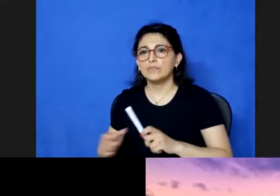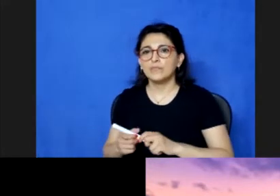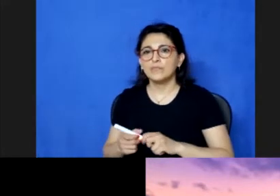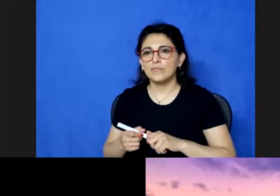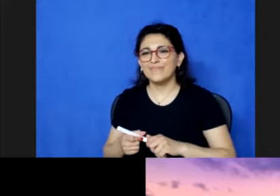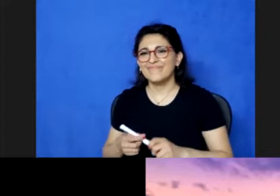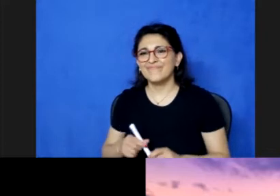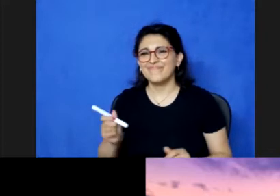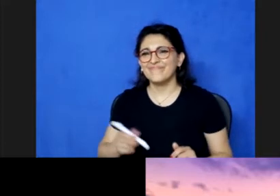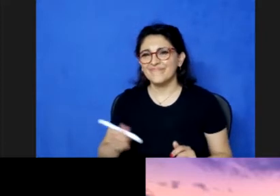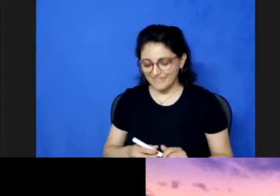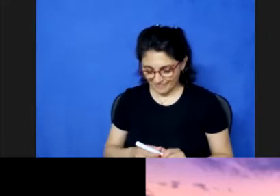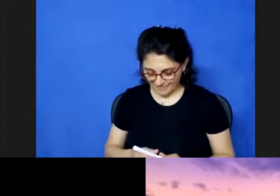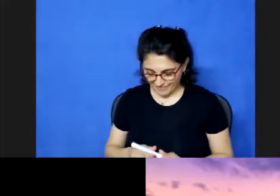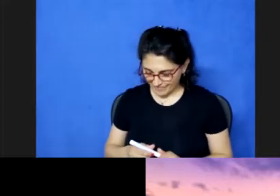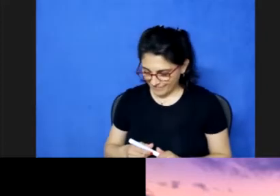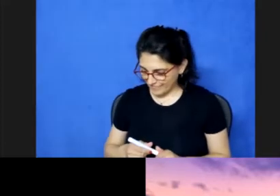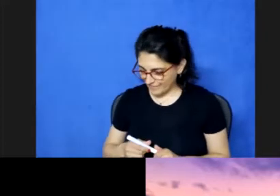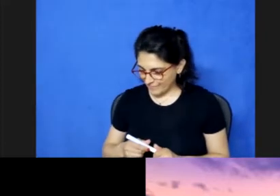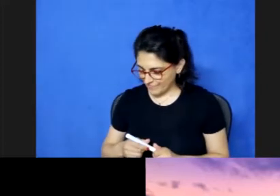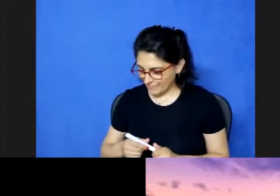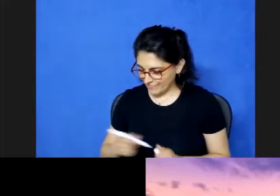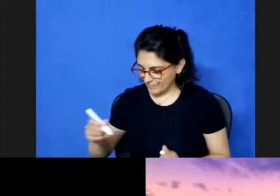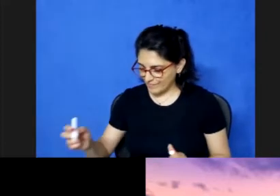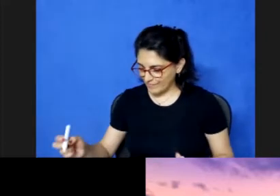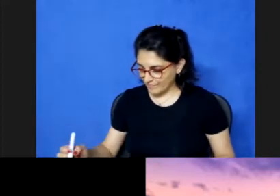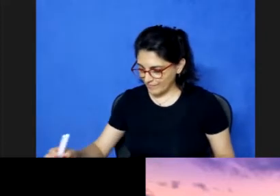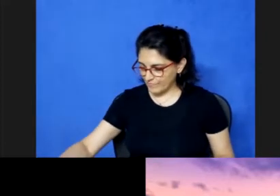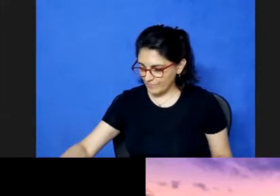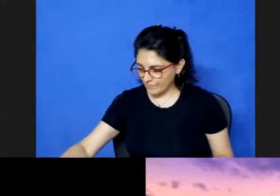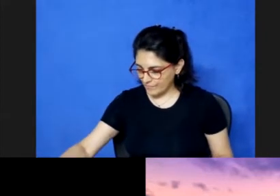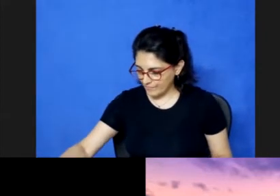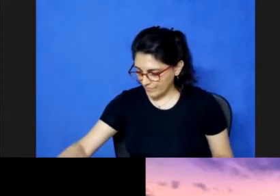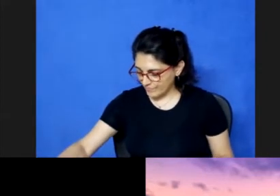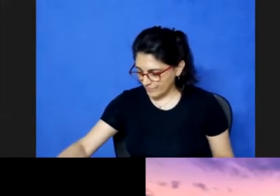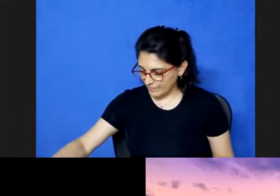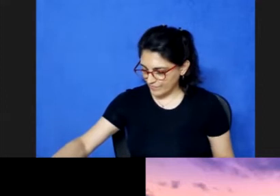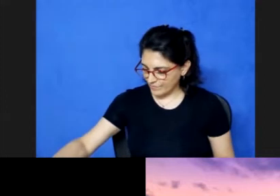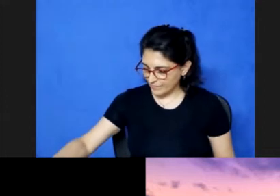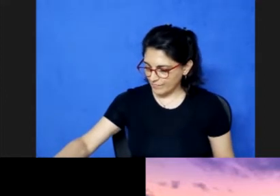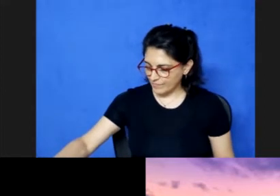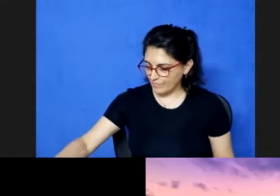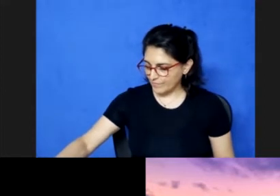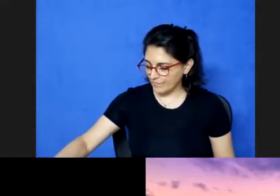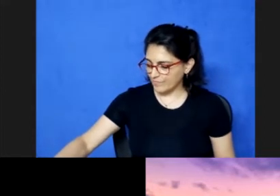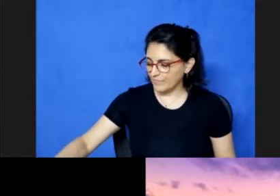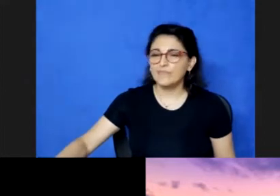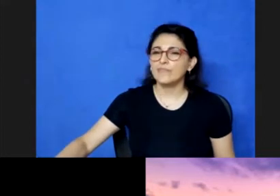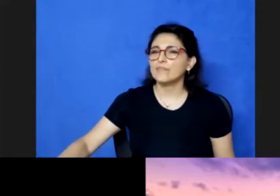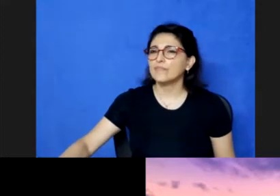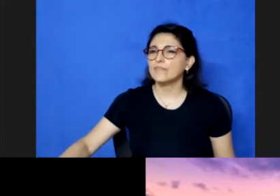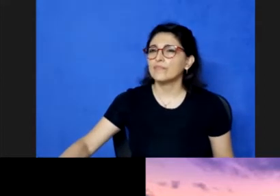Yo soy una persona muy, muy para ¿cómo se puede decir? Siempre me